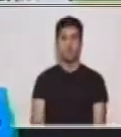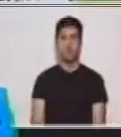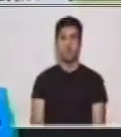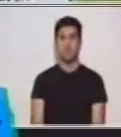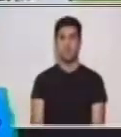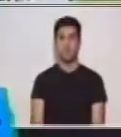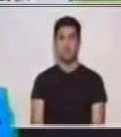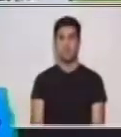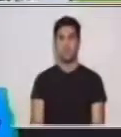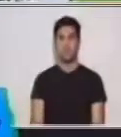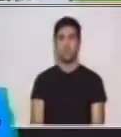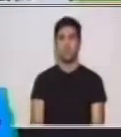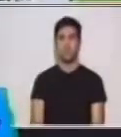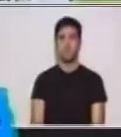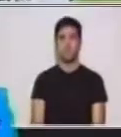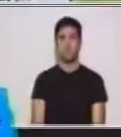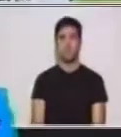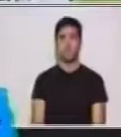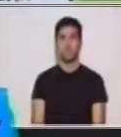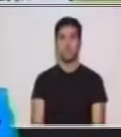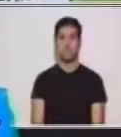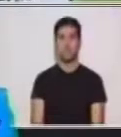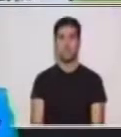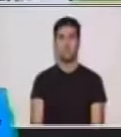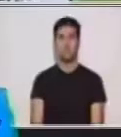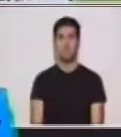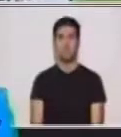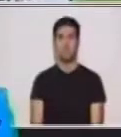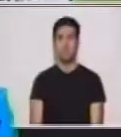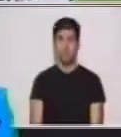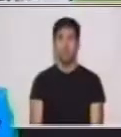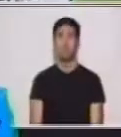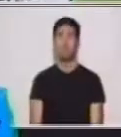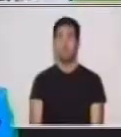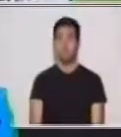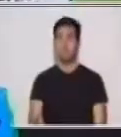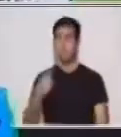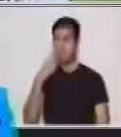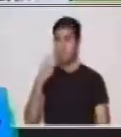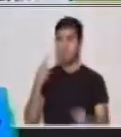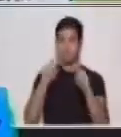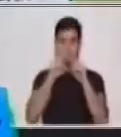También van a tener 7 centímetros por 2.